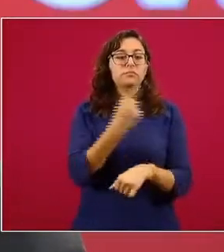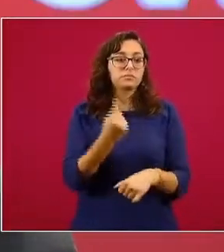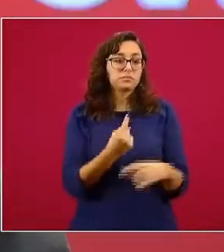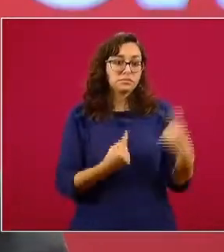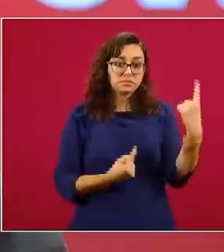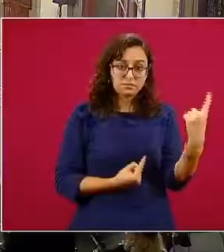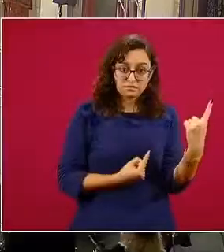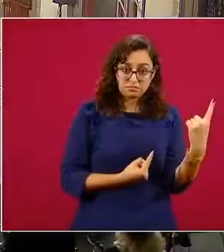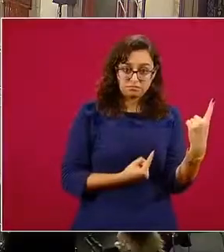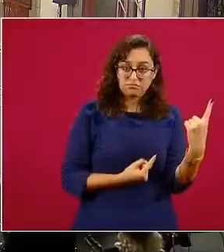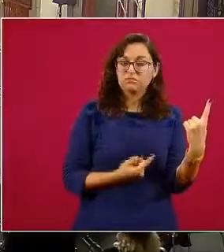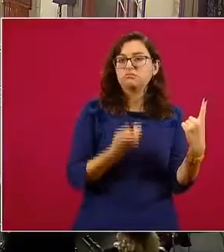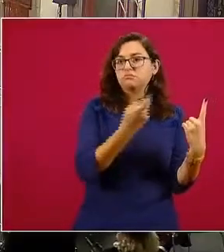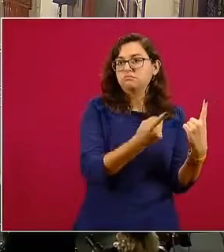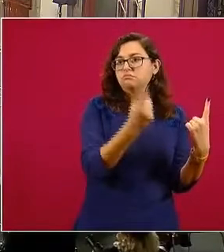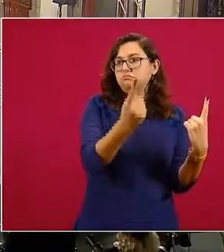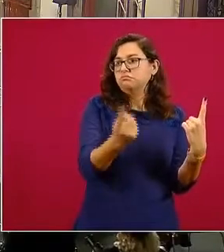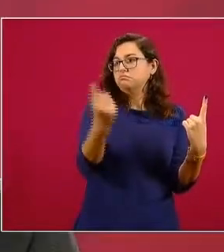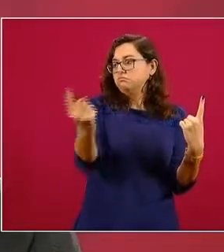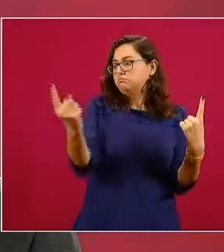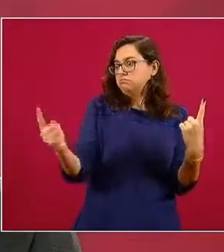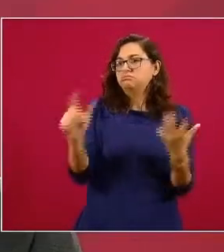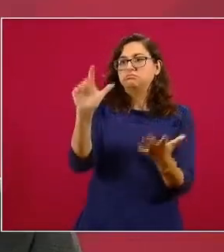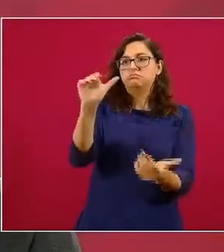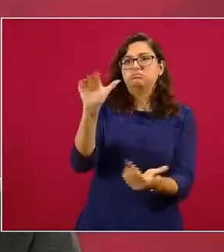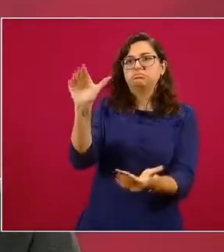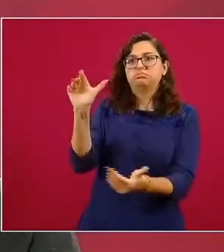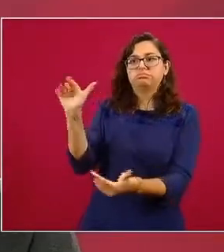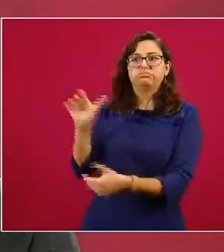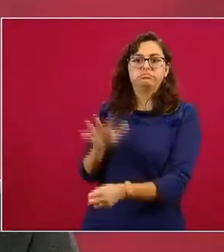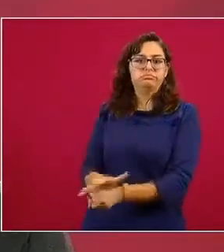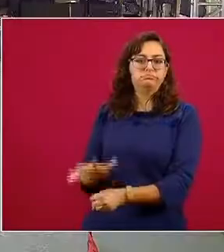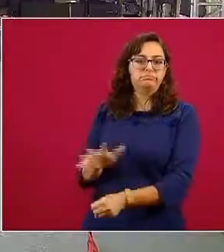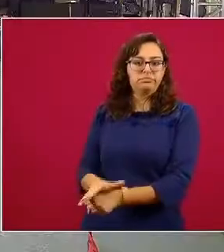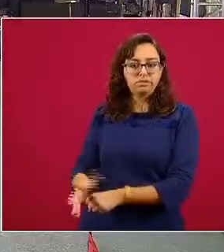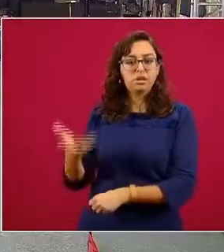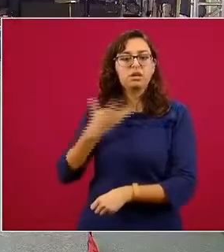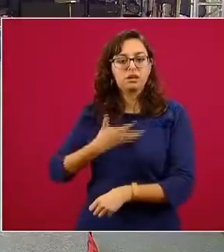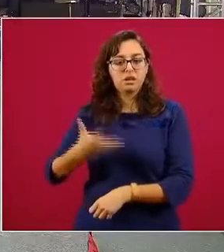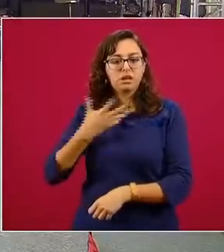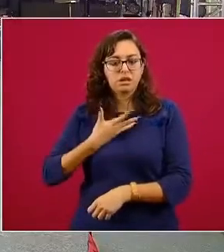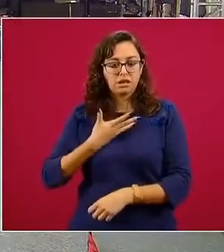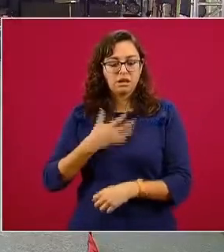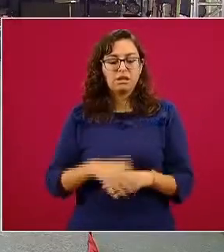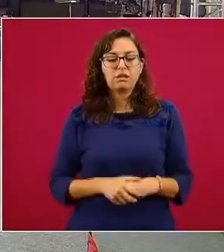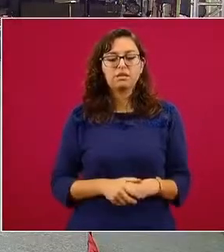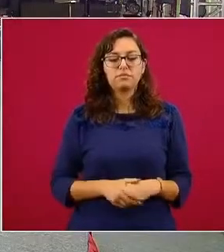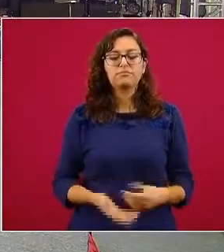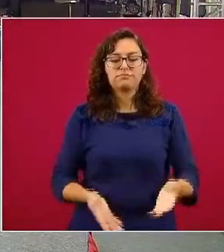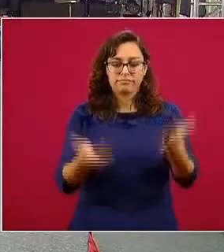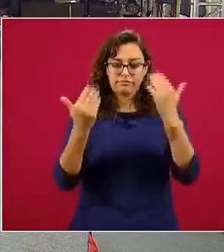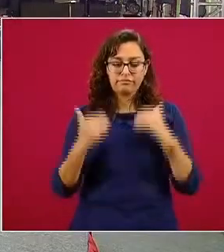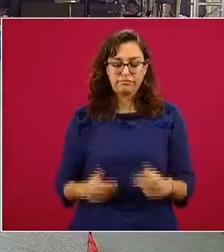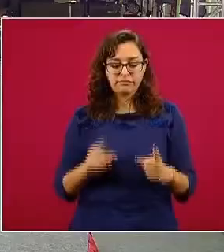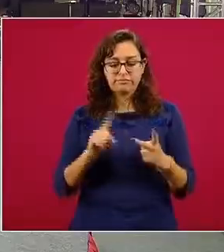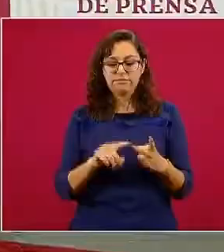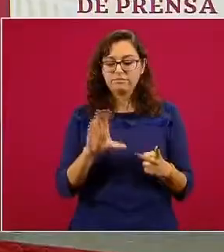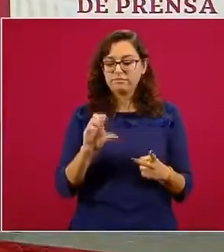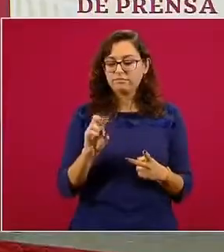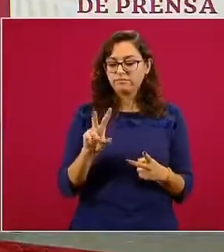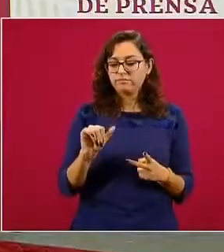y tendremos producto proveniente de otros lugares. Sobre el mecanismo COVAX y la vacuna de COVID.